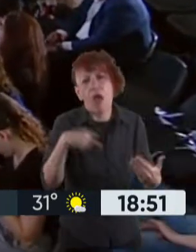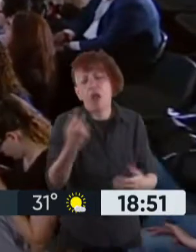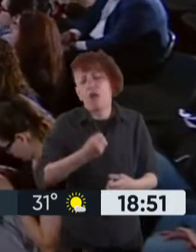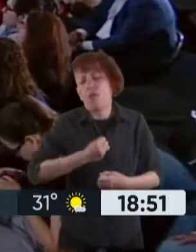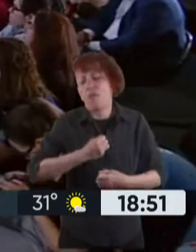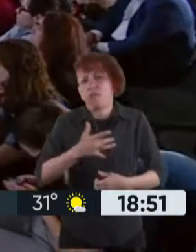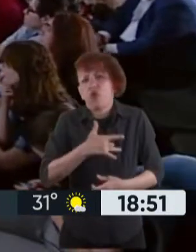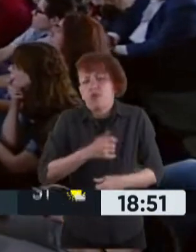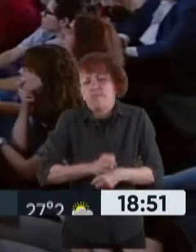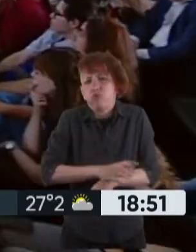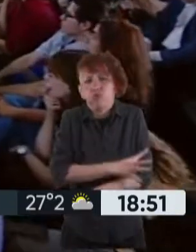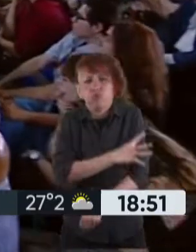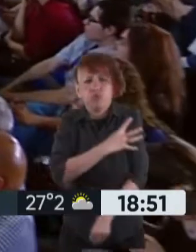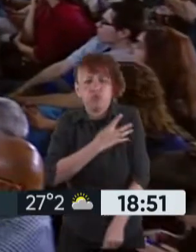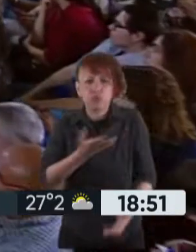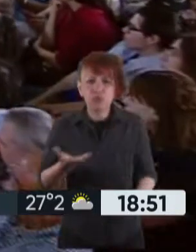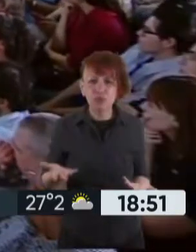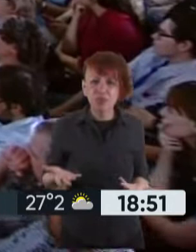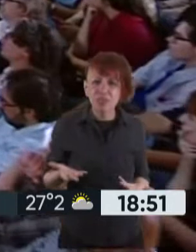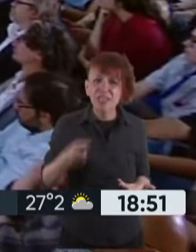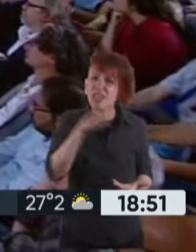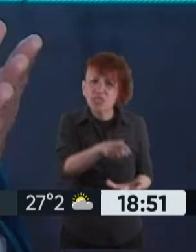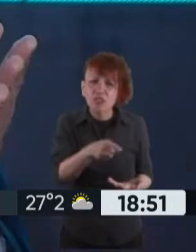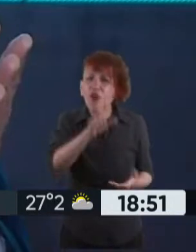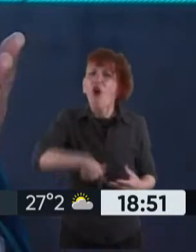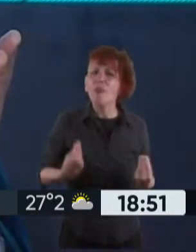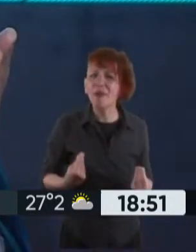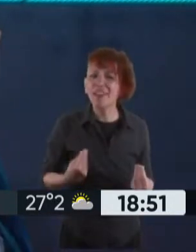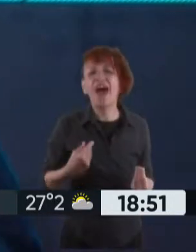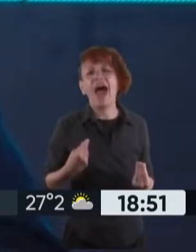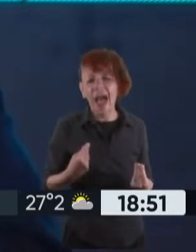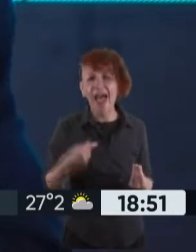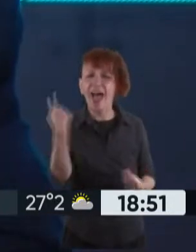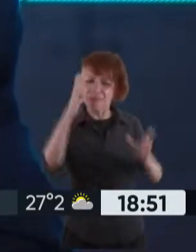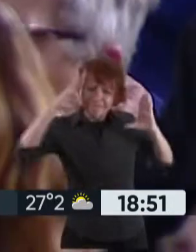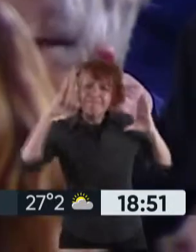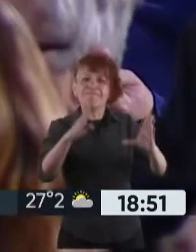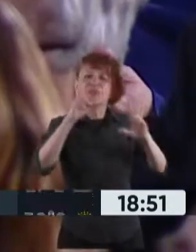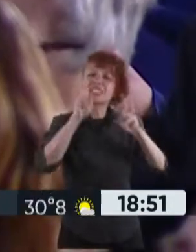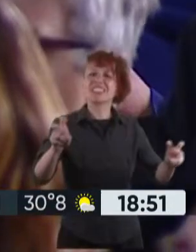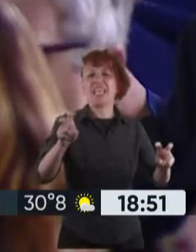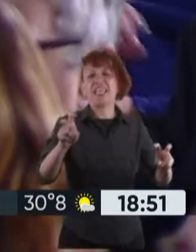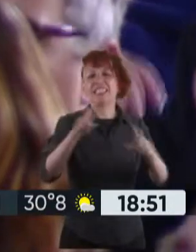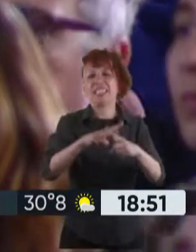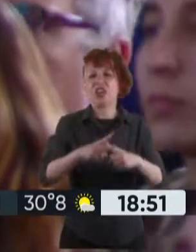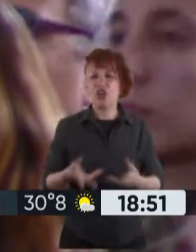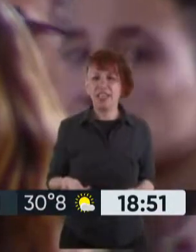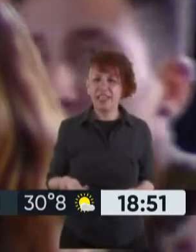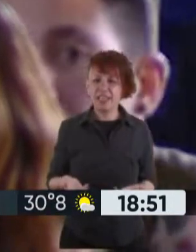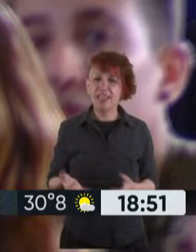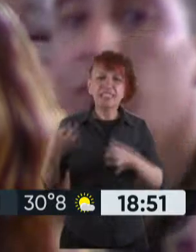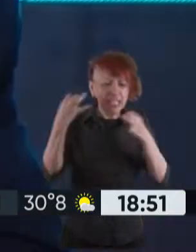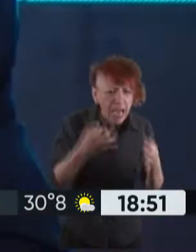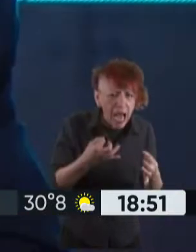¿Y eso qué es? Eso es prestarle atención a la ciencia y la tecnología. Llegamos, aprobamos la semilla,